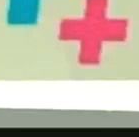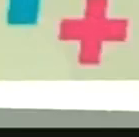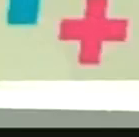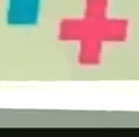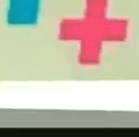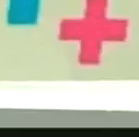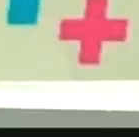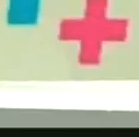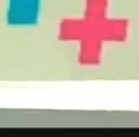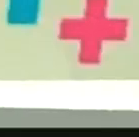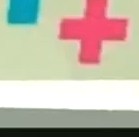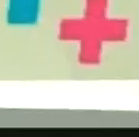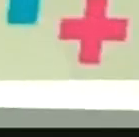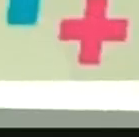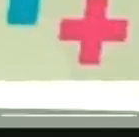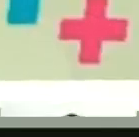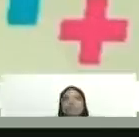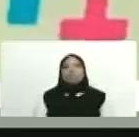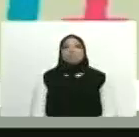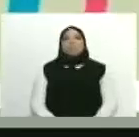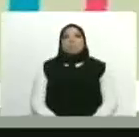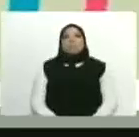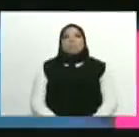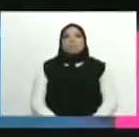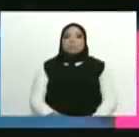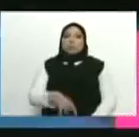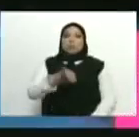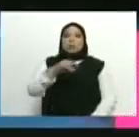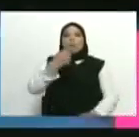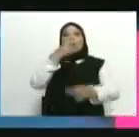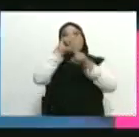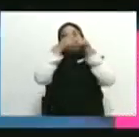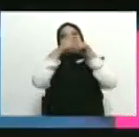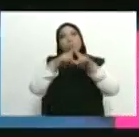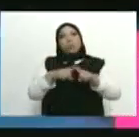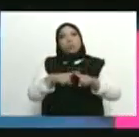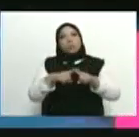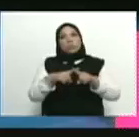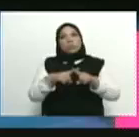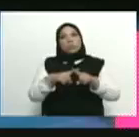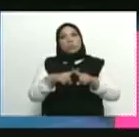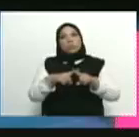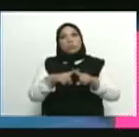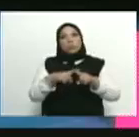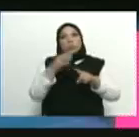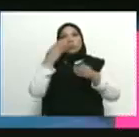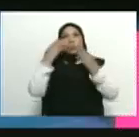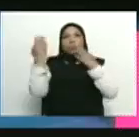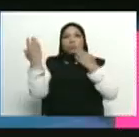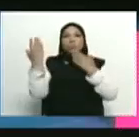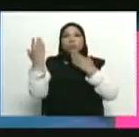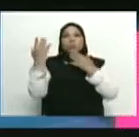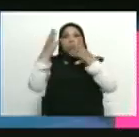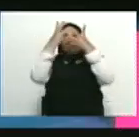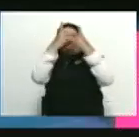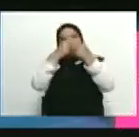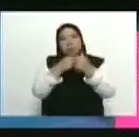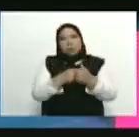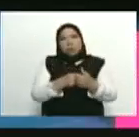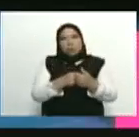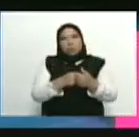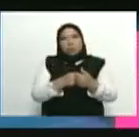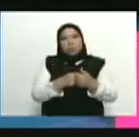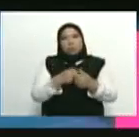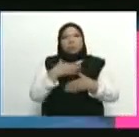la encuesta en tiempo real, Jocelyn? Bueno, allí, el índice... ¿Qué números me ves ahí? El índice de la cifra general, presidente, es de